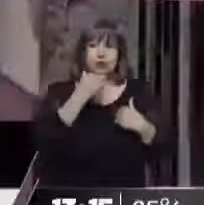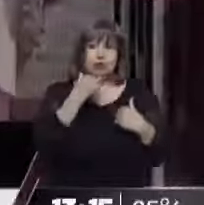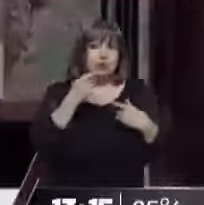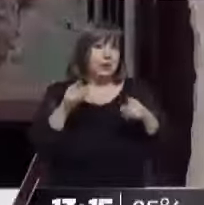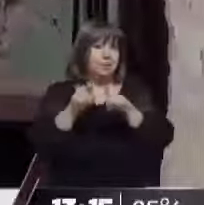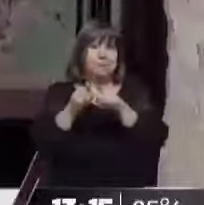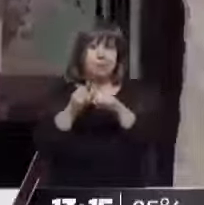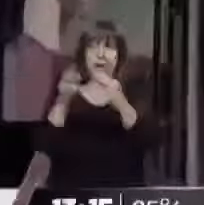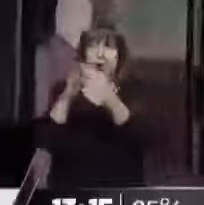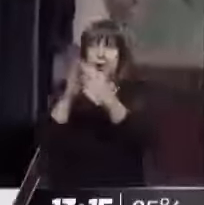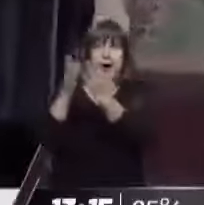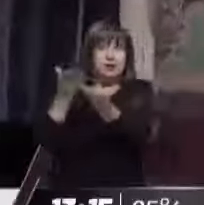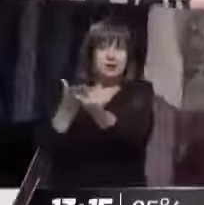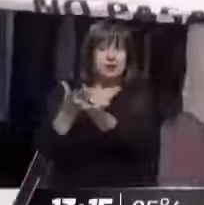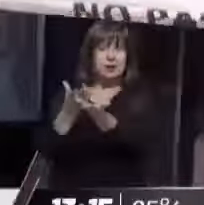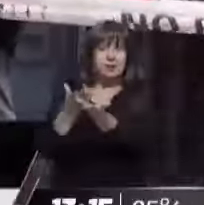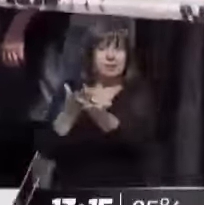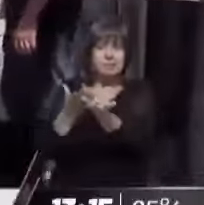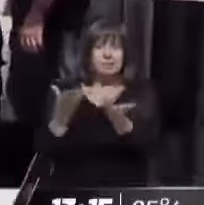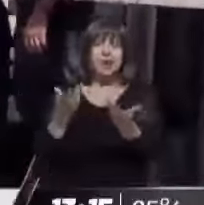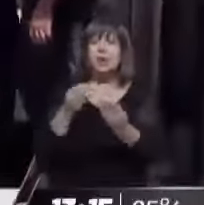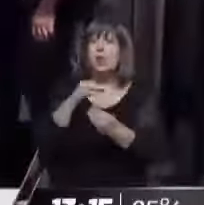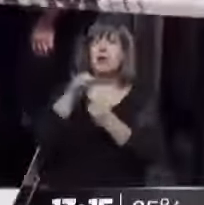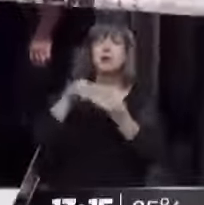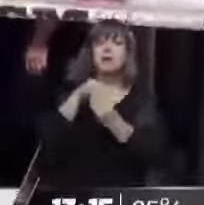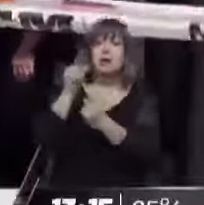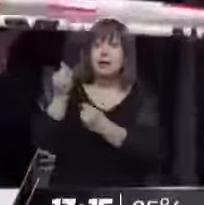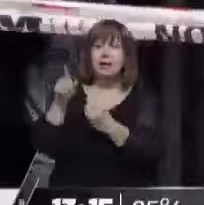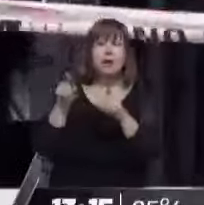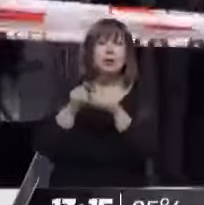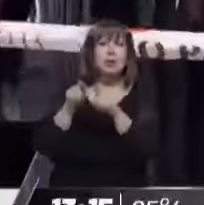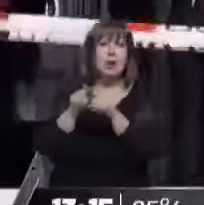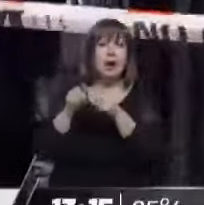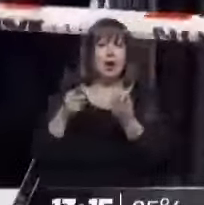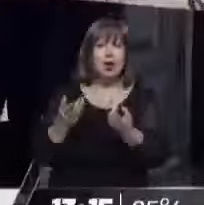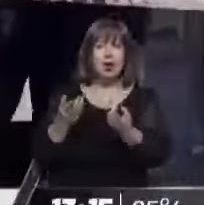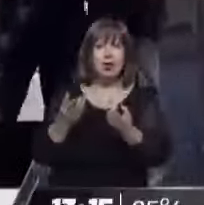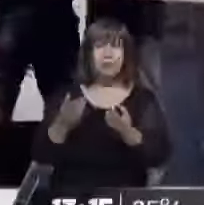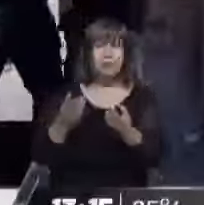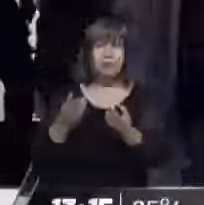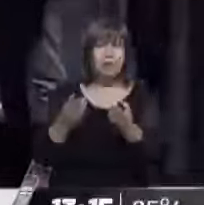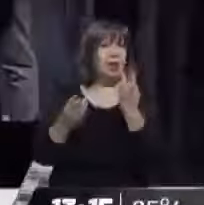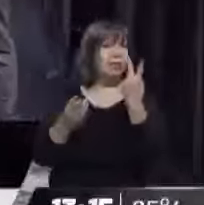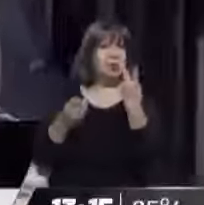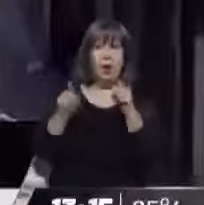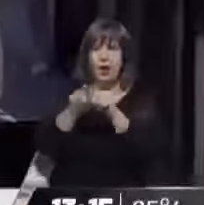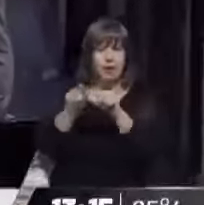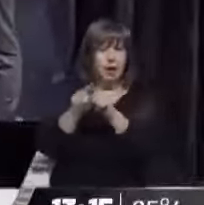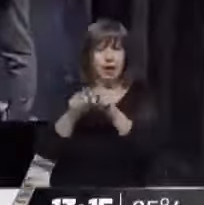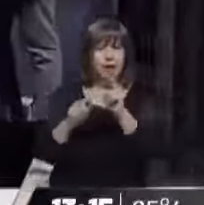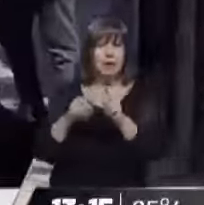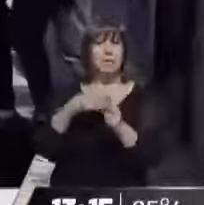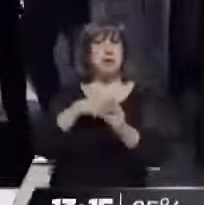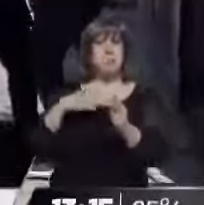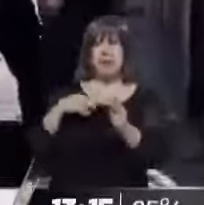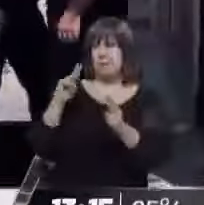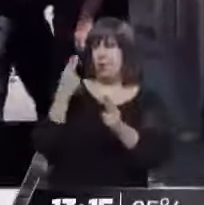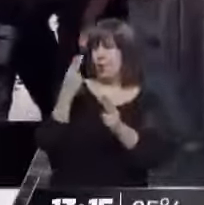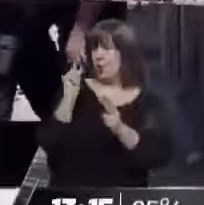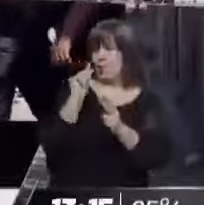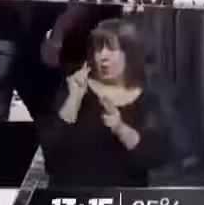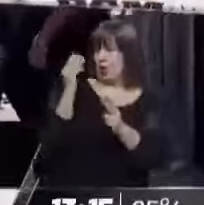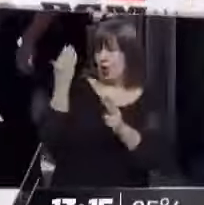No sé nada. ¿Cuántas personas viven con tu hermano ahí en esa casa? Son mis dos hermanos nomás. Mi mamá murió hace